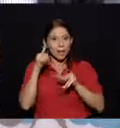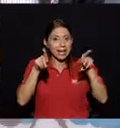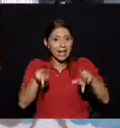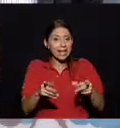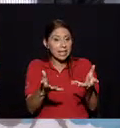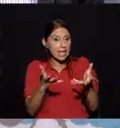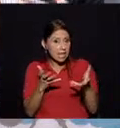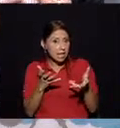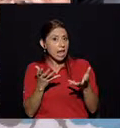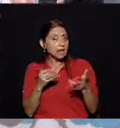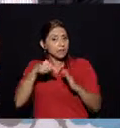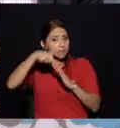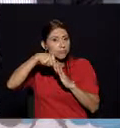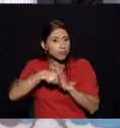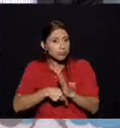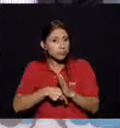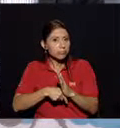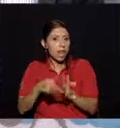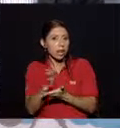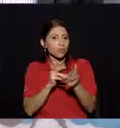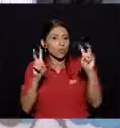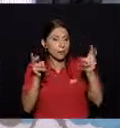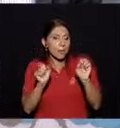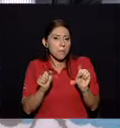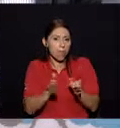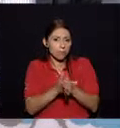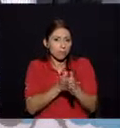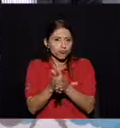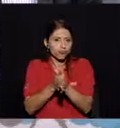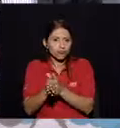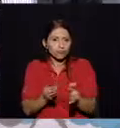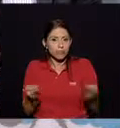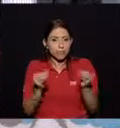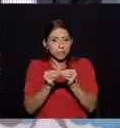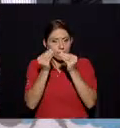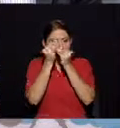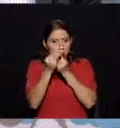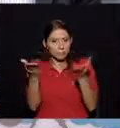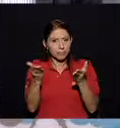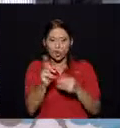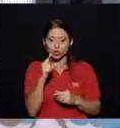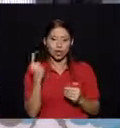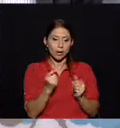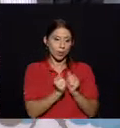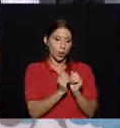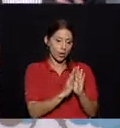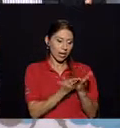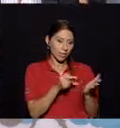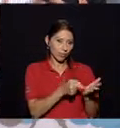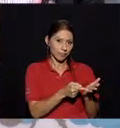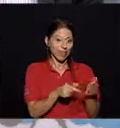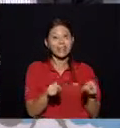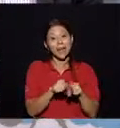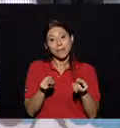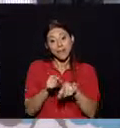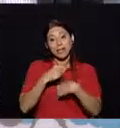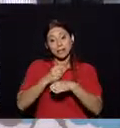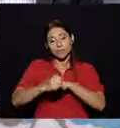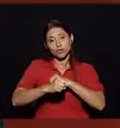quiere incursionar o profundizar en algunos temas pueda aprovechar más los datos que solamente en el libro, ¿verdad? Igual también hacemos el